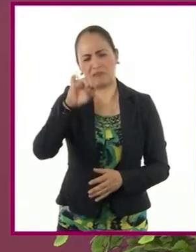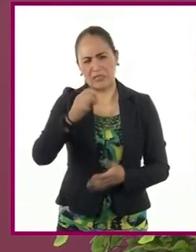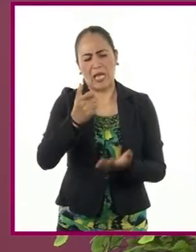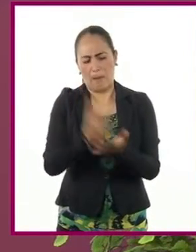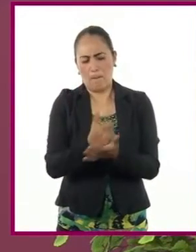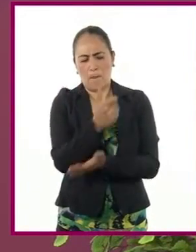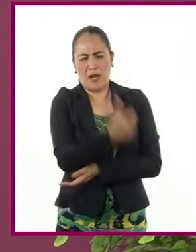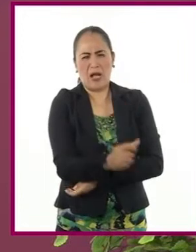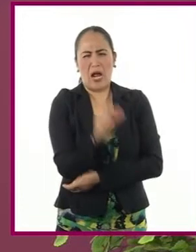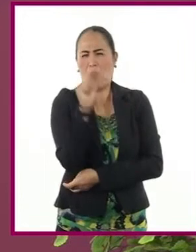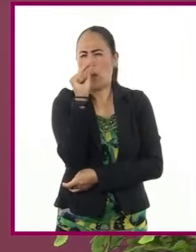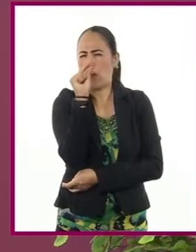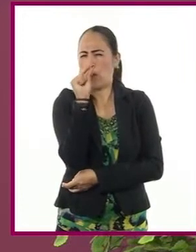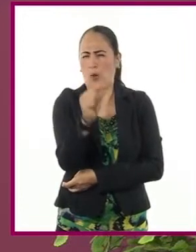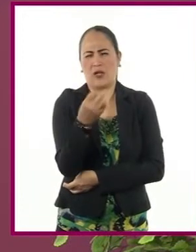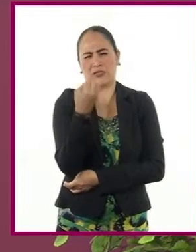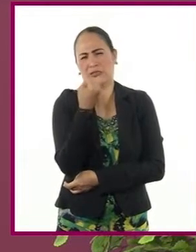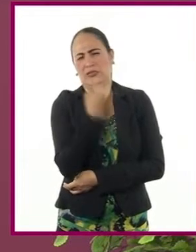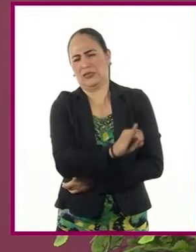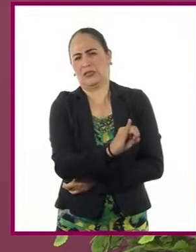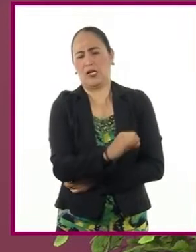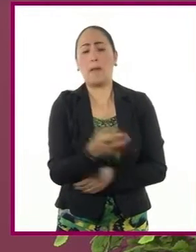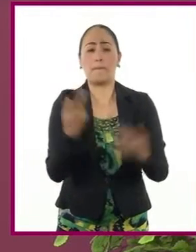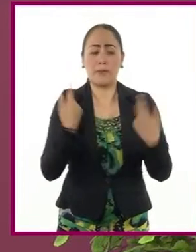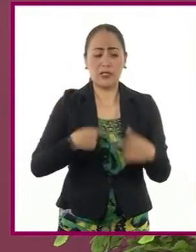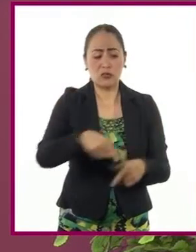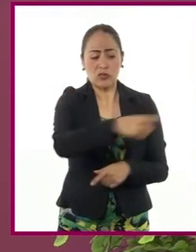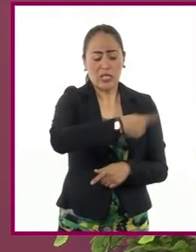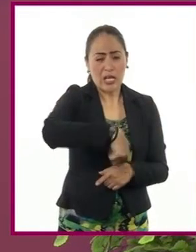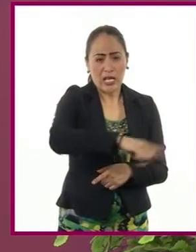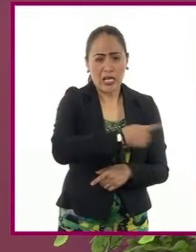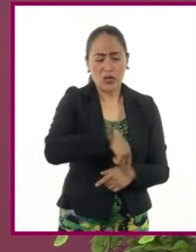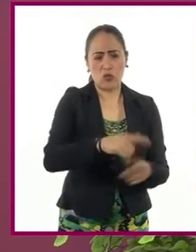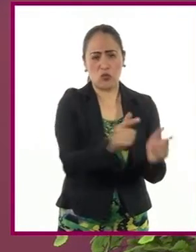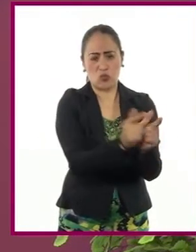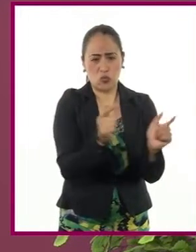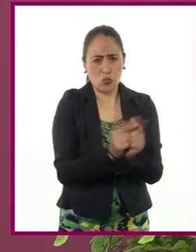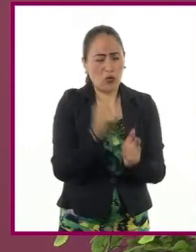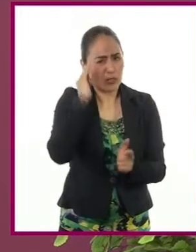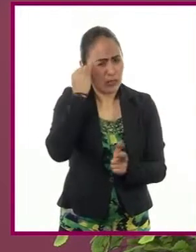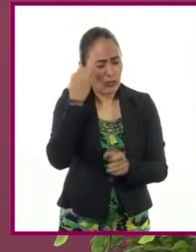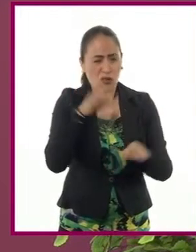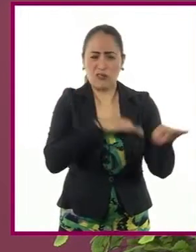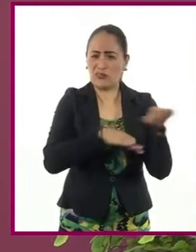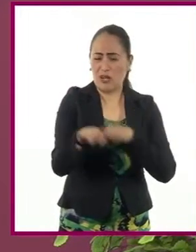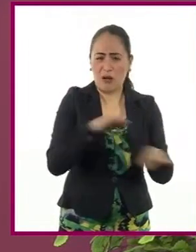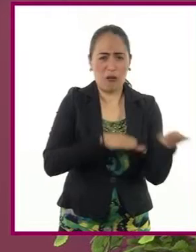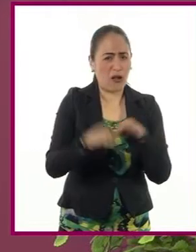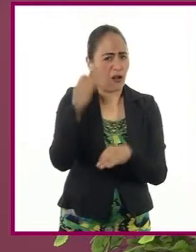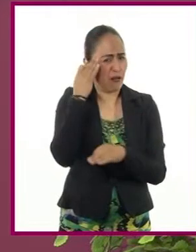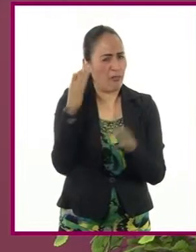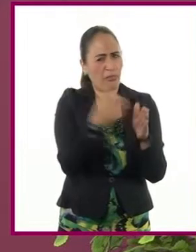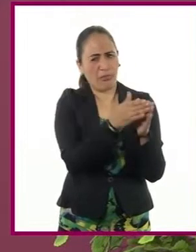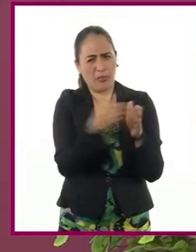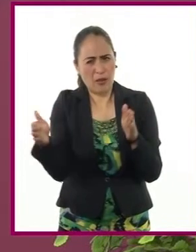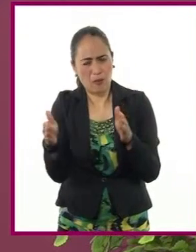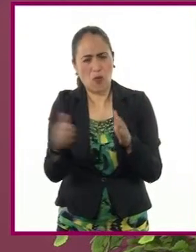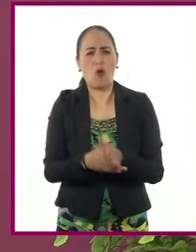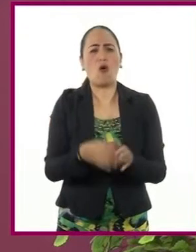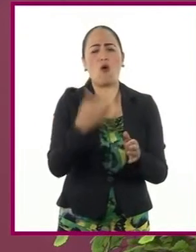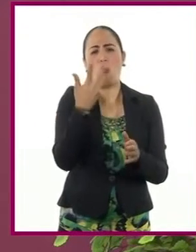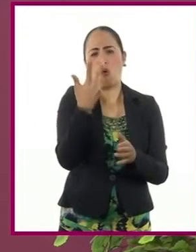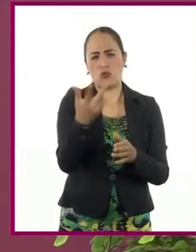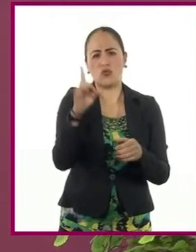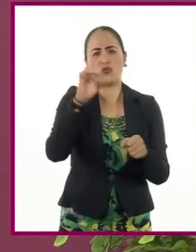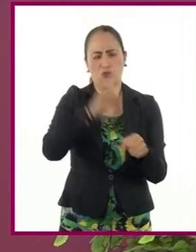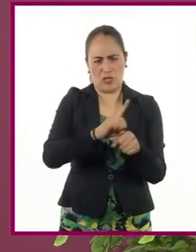infame obligaba periódicamente a los indígenas a trabajar por temporadas, generalmente de 8 días por